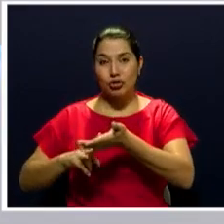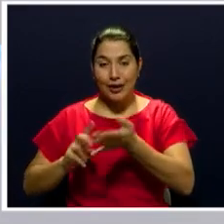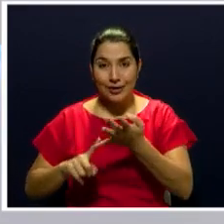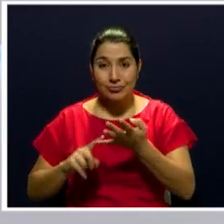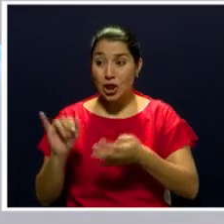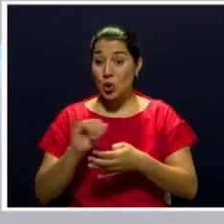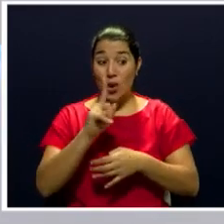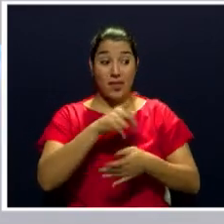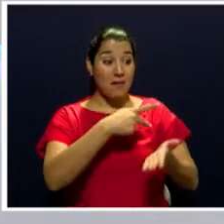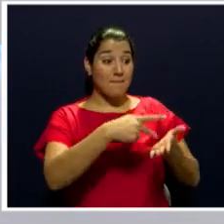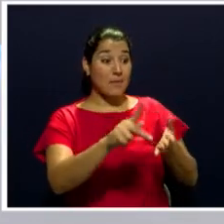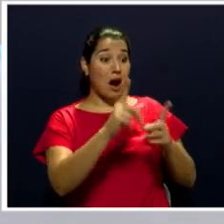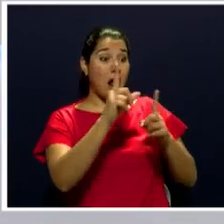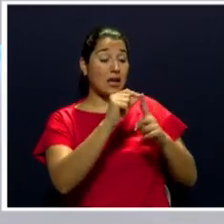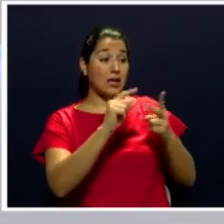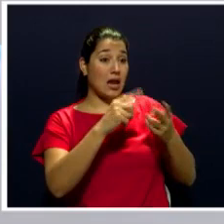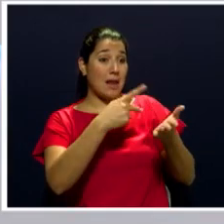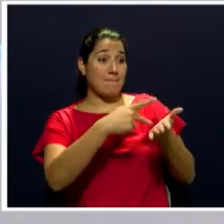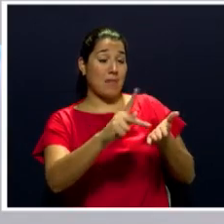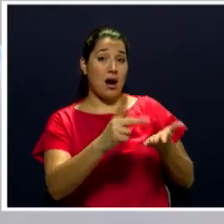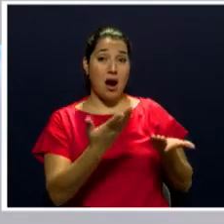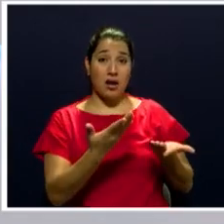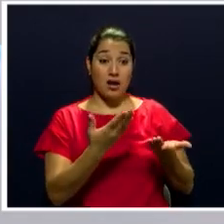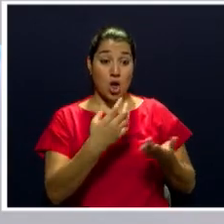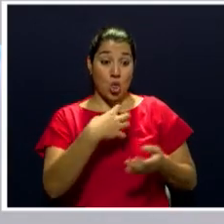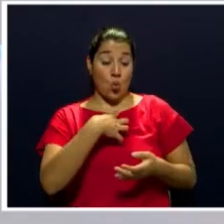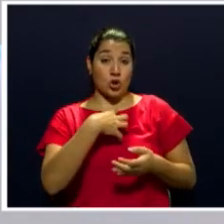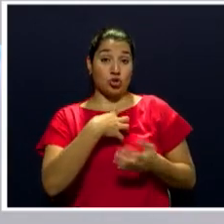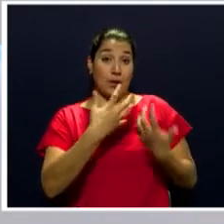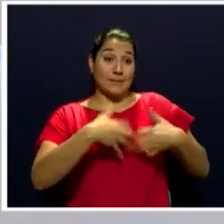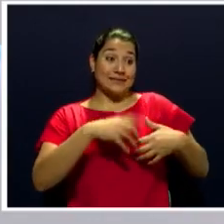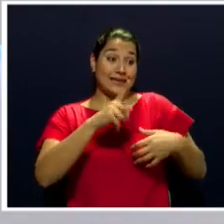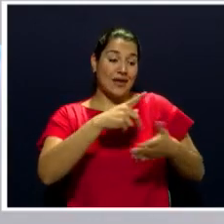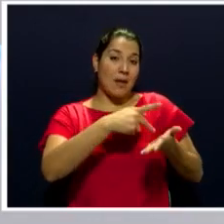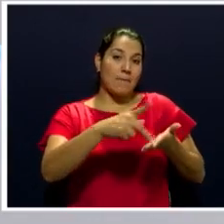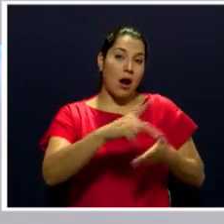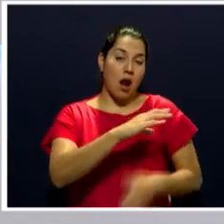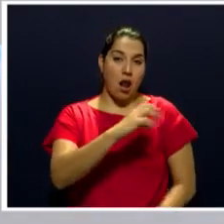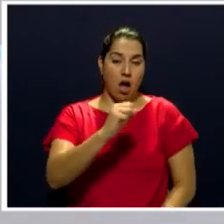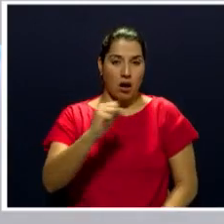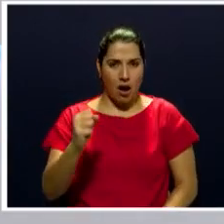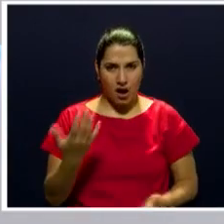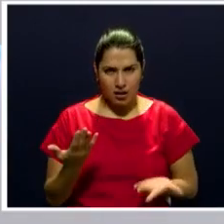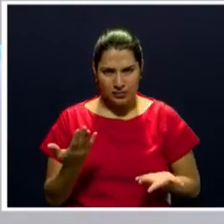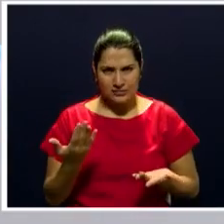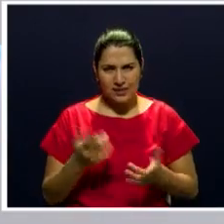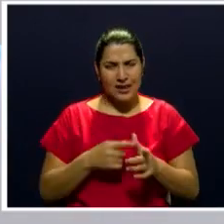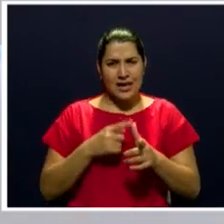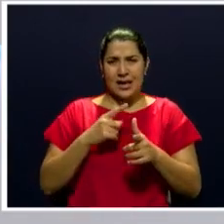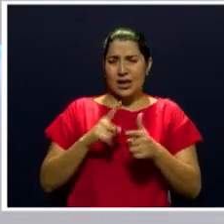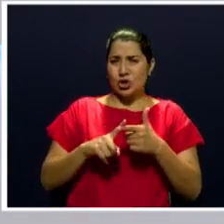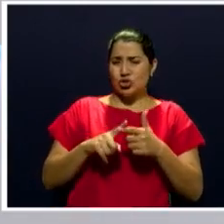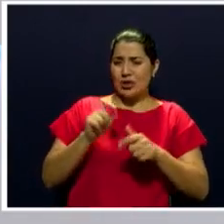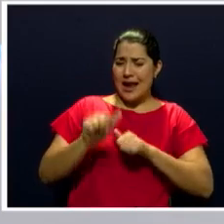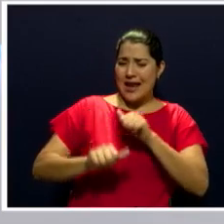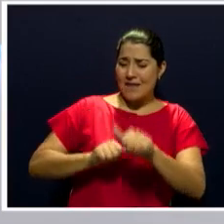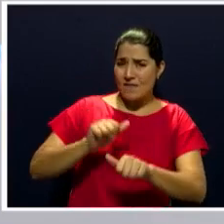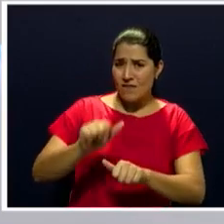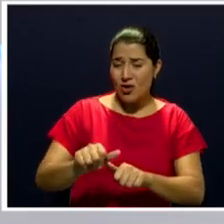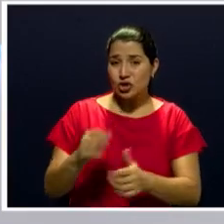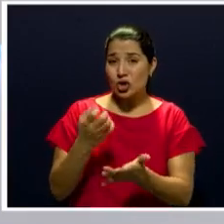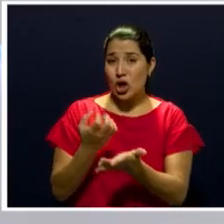hacer frente a planillas, pagar la caja, etcétera, y sin embargo ese enorme esfuerzo económico que